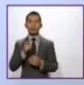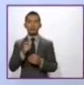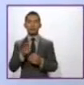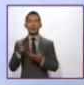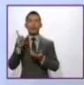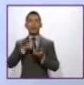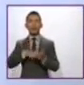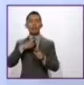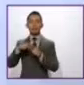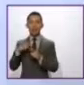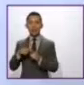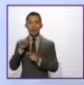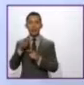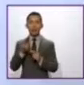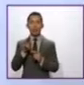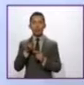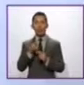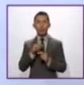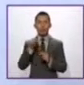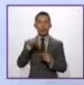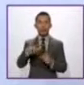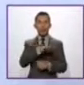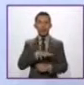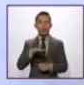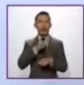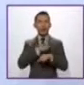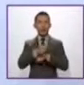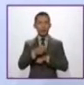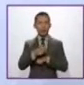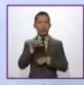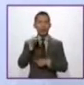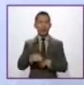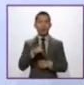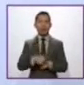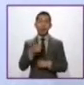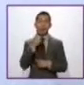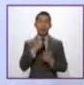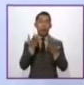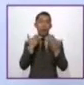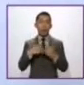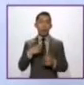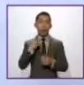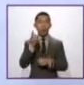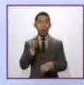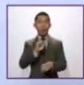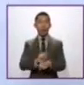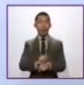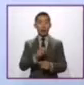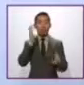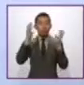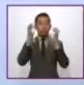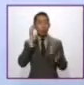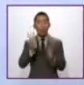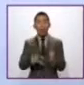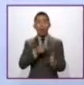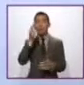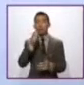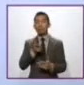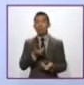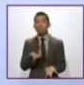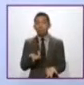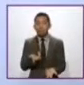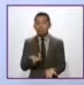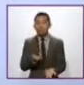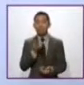avión si hay gente en este estado que no tiene agua, que se baña una vez a la semana por necesidad.